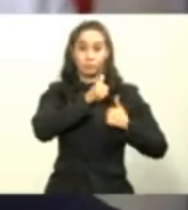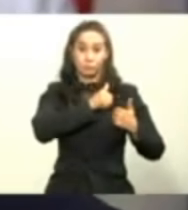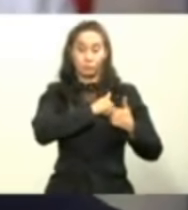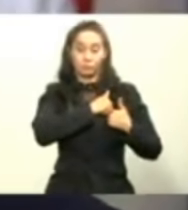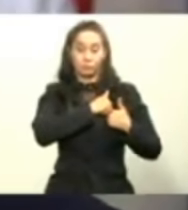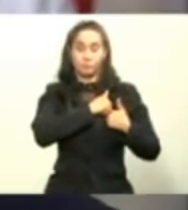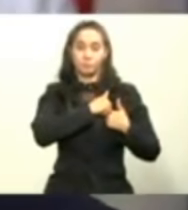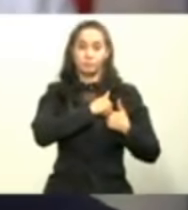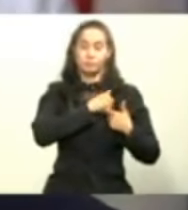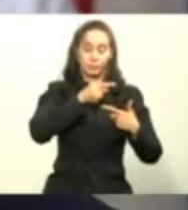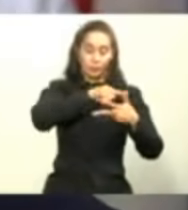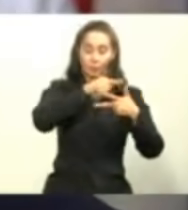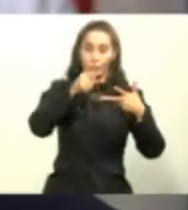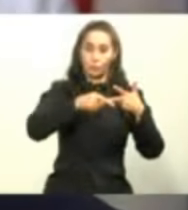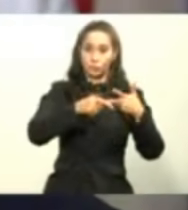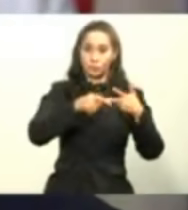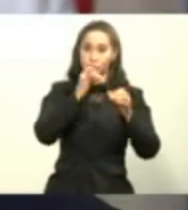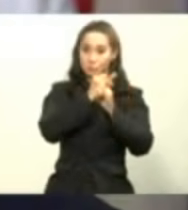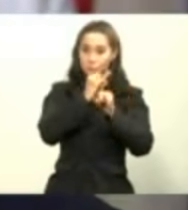Armadas, sus tres fuerzas,